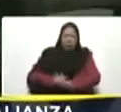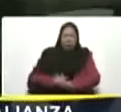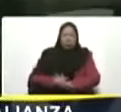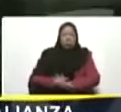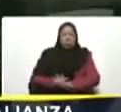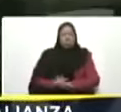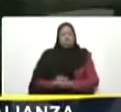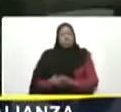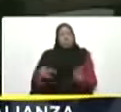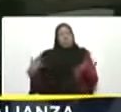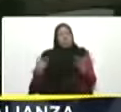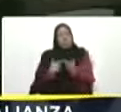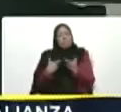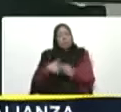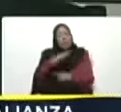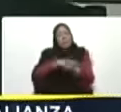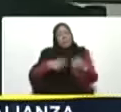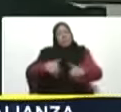Impresionante.